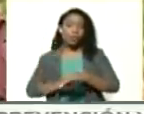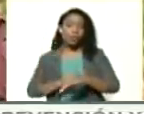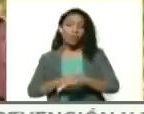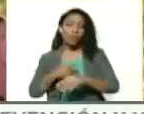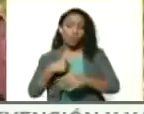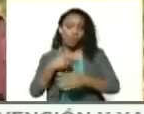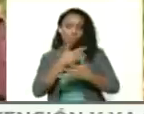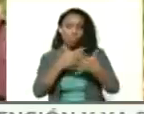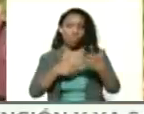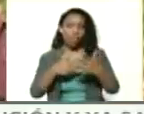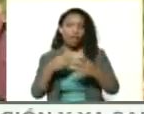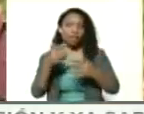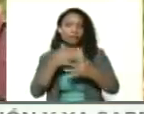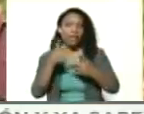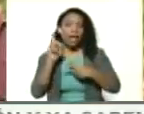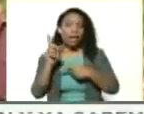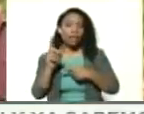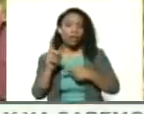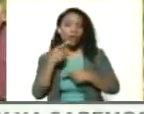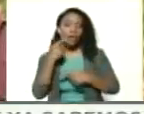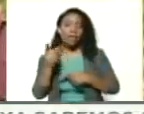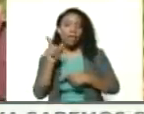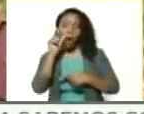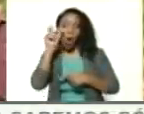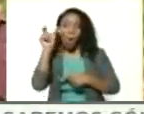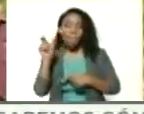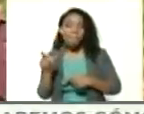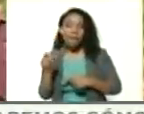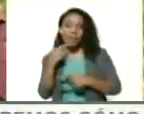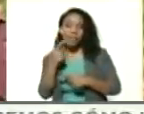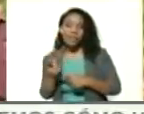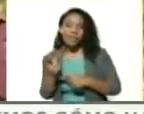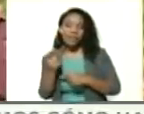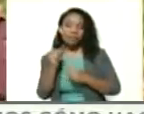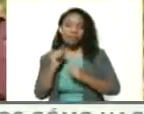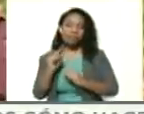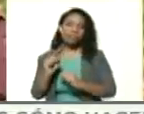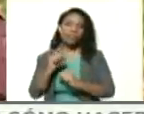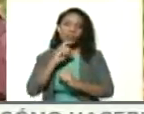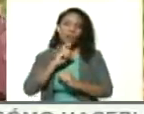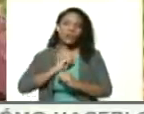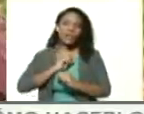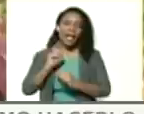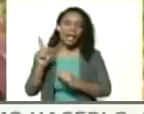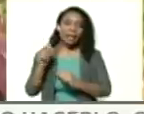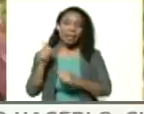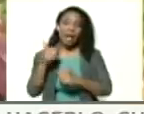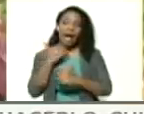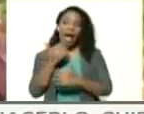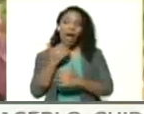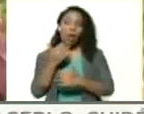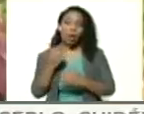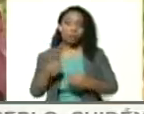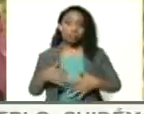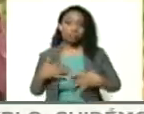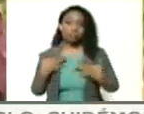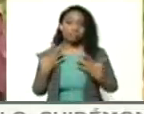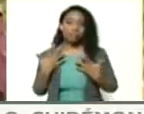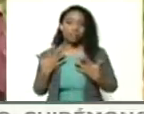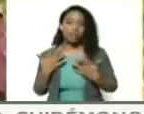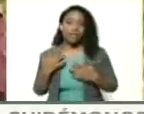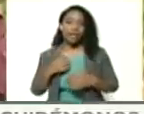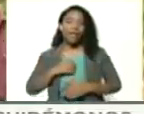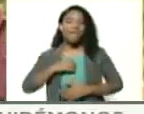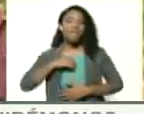lo voy a leer textual, pero esto que Carmona relata con desprecio para uno es más bien algo emocionante, que